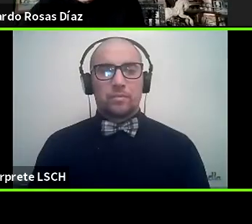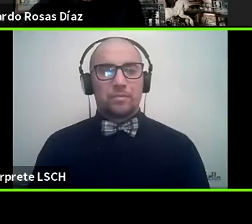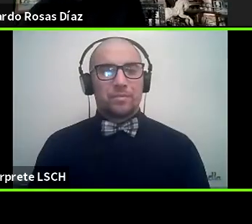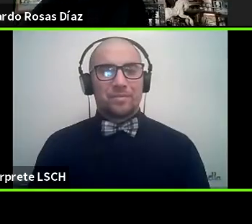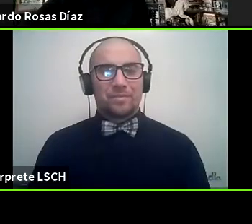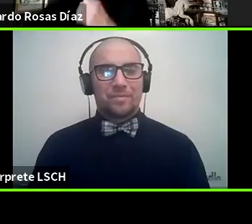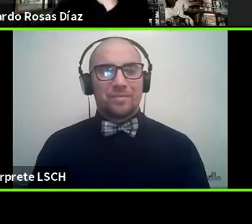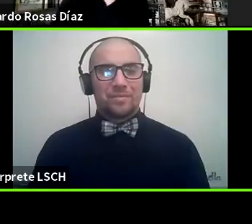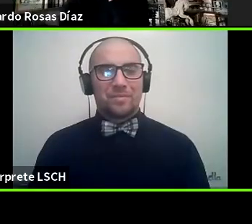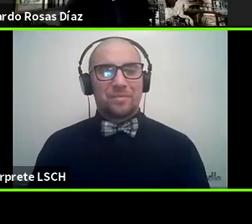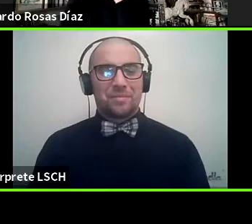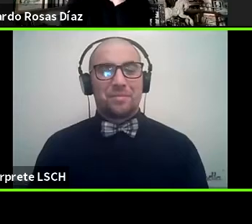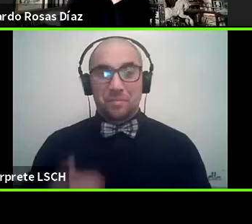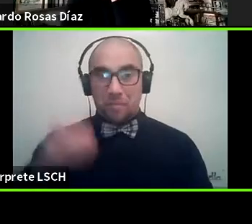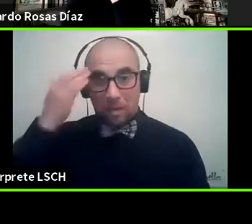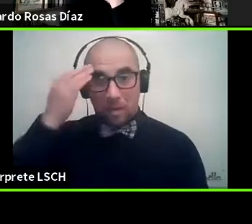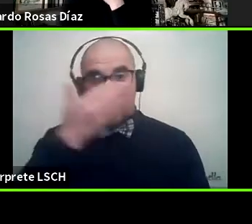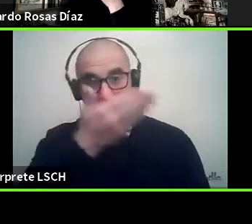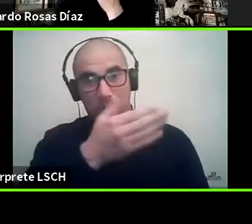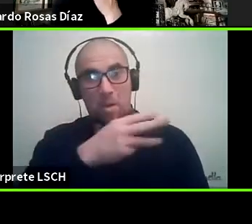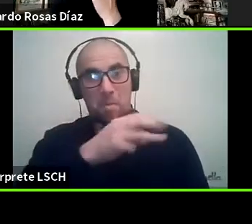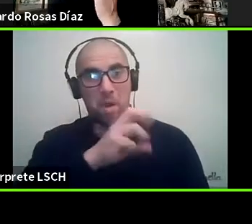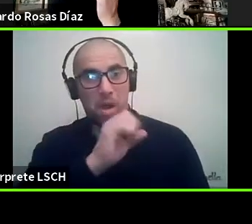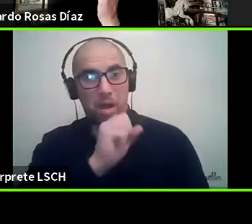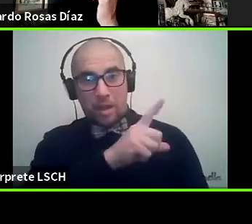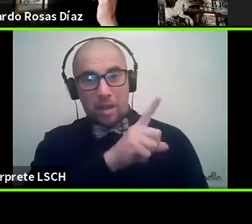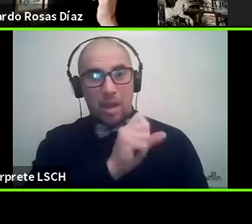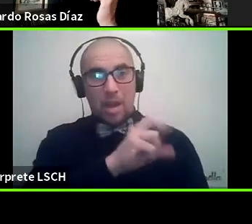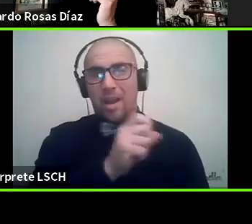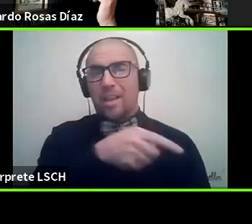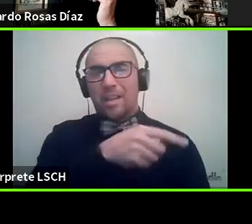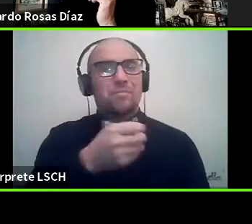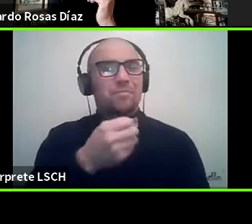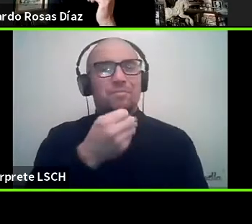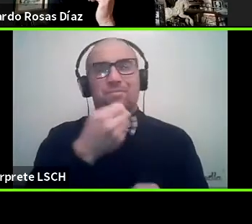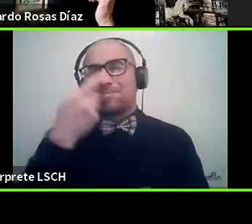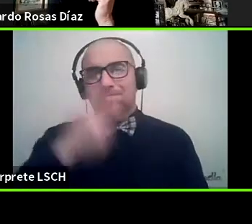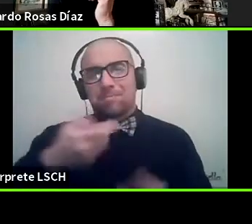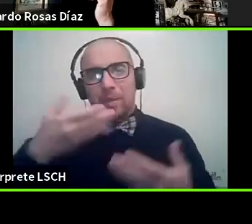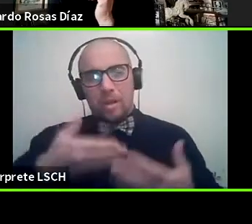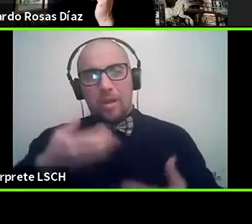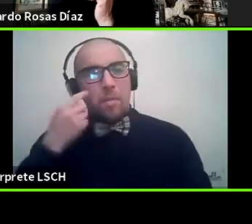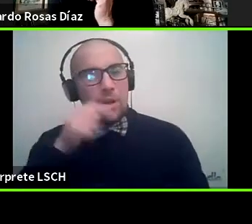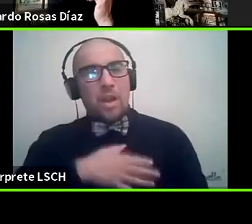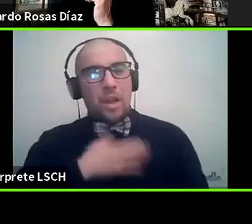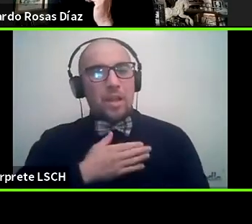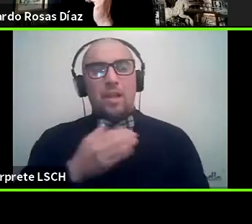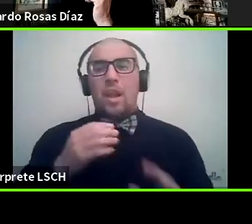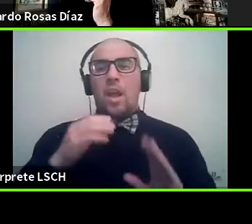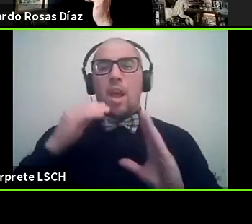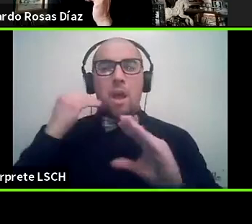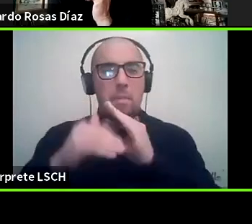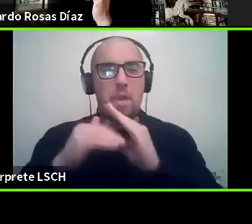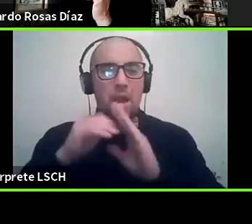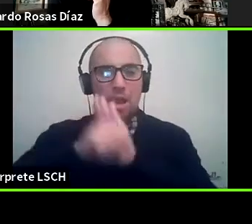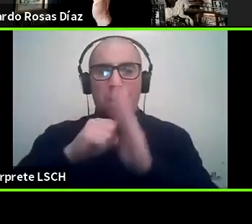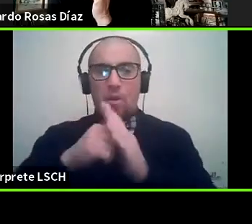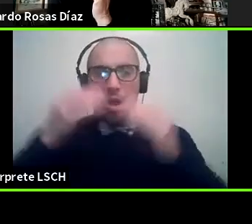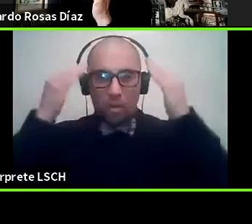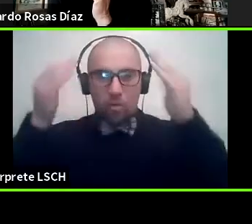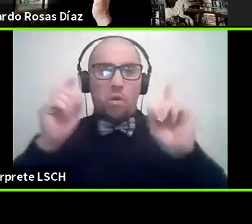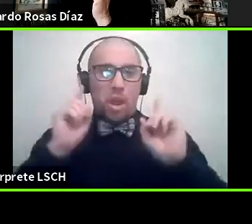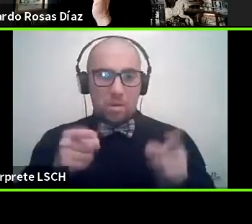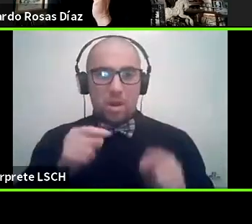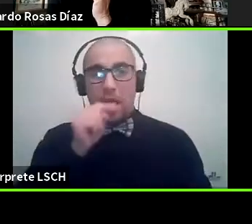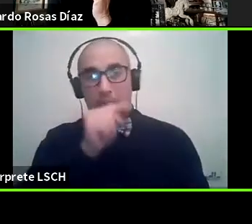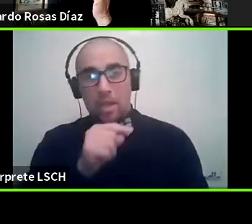Aquí está el saludo de María Lara, quien no pudo estar presente hoy día, pero quiso enviarnos su saludo. Ella principalmente